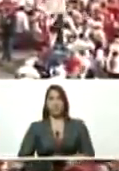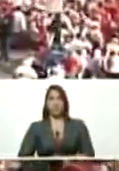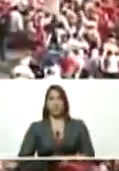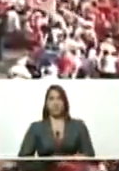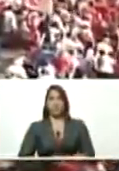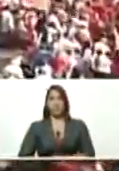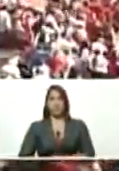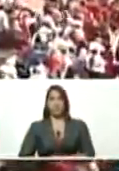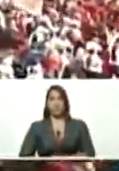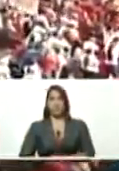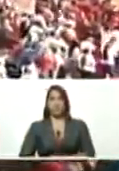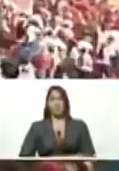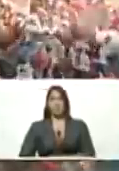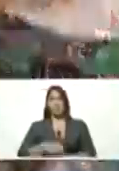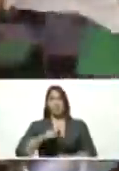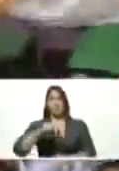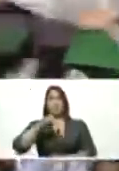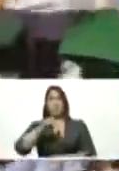alcázar